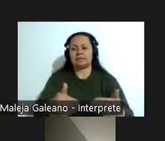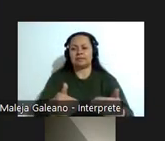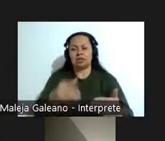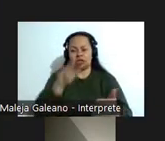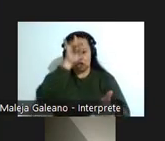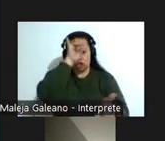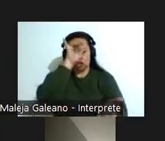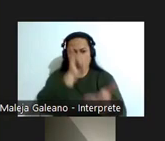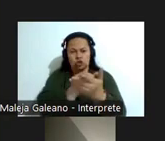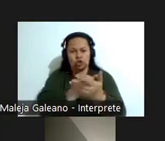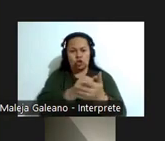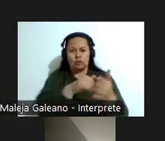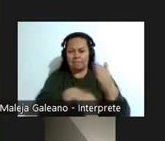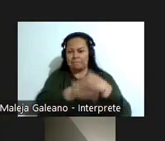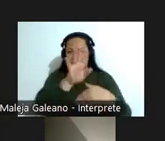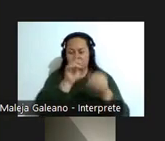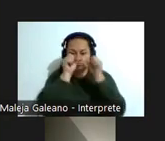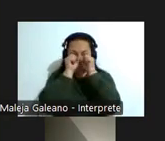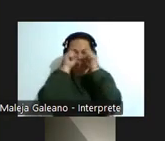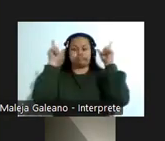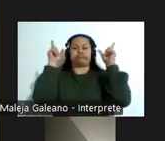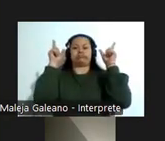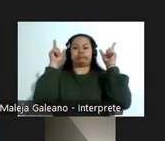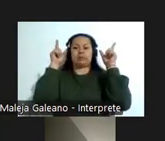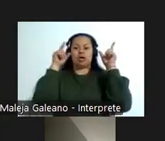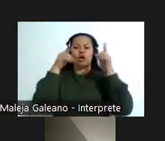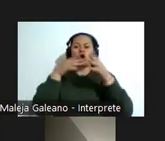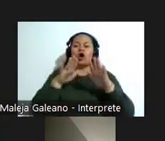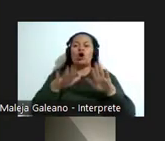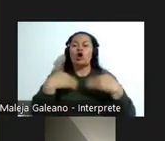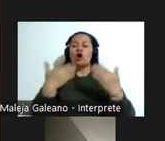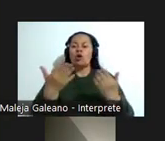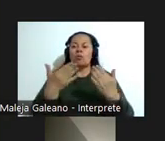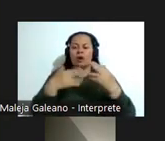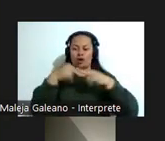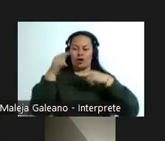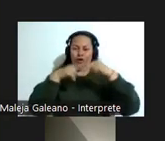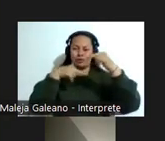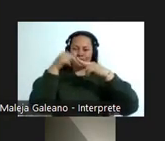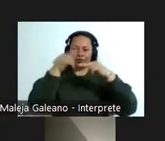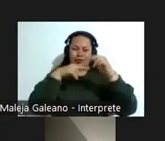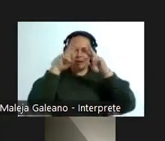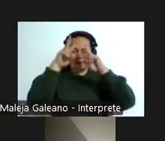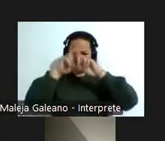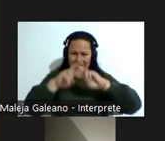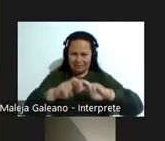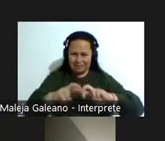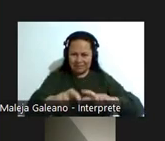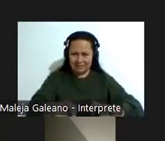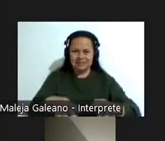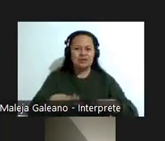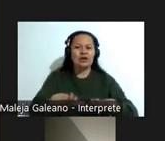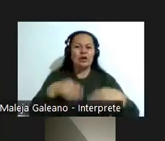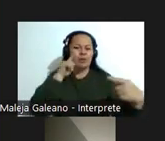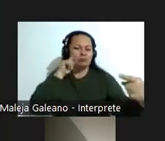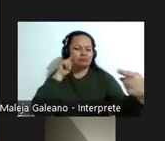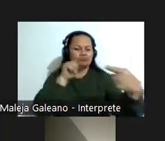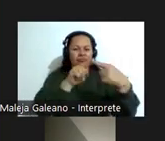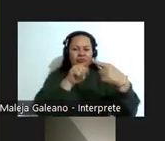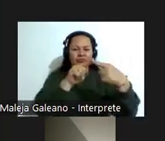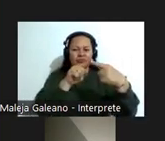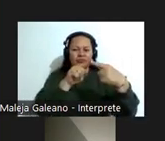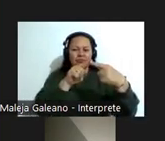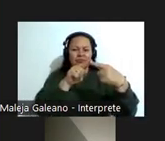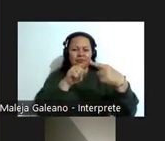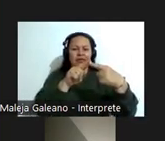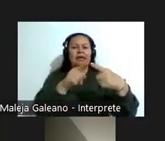me sorprende mucho aún cómo hemos construido investigación alrededor de un referencialismo y